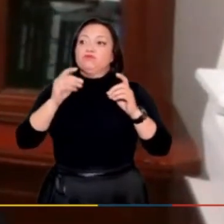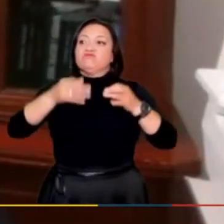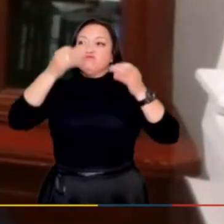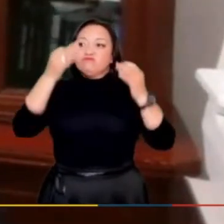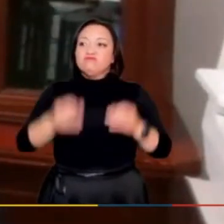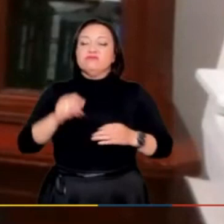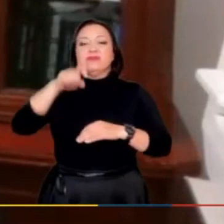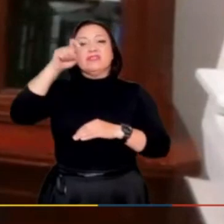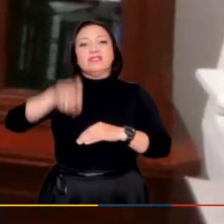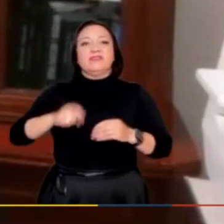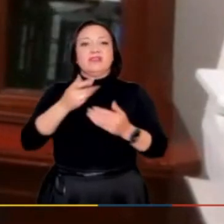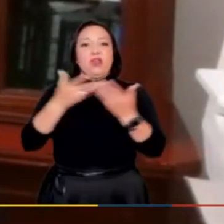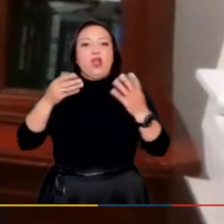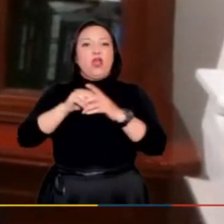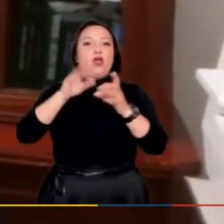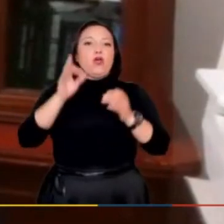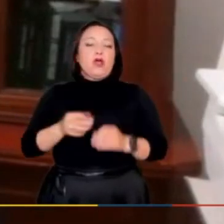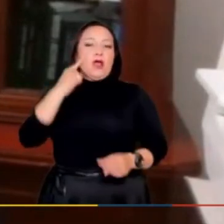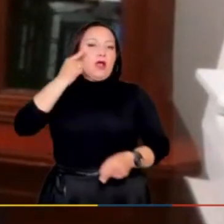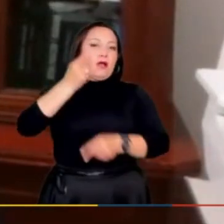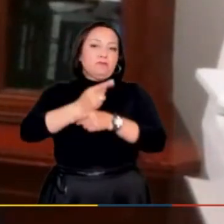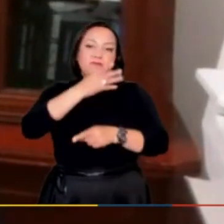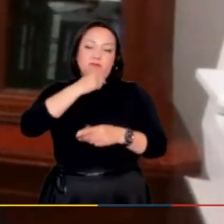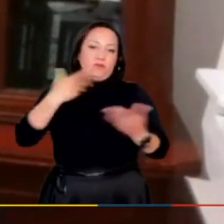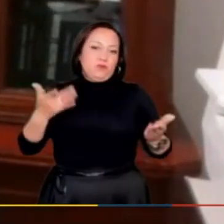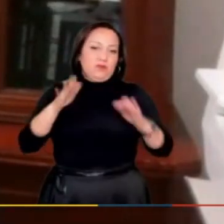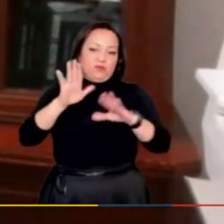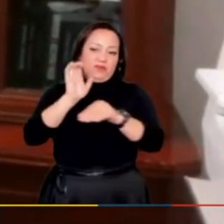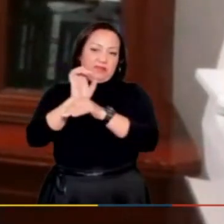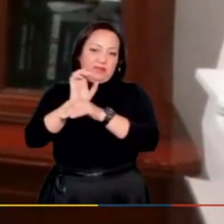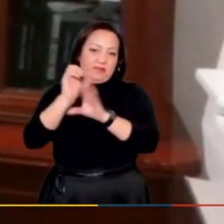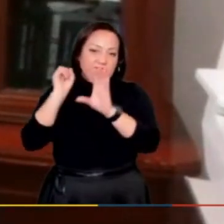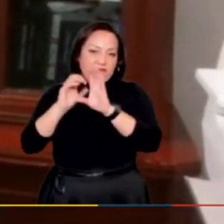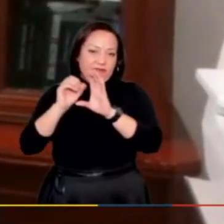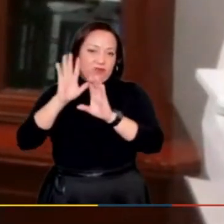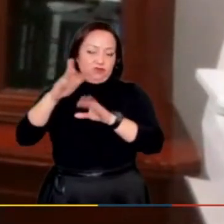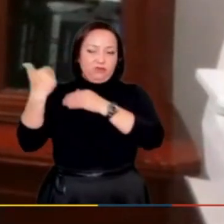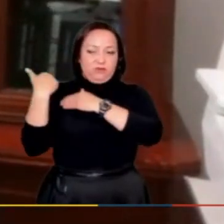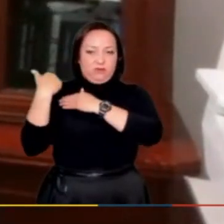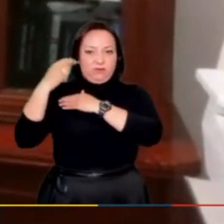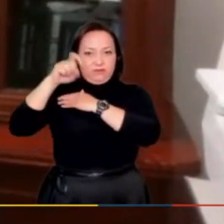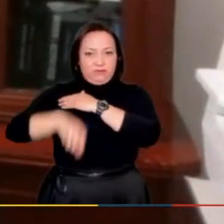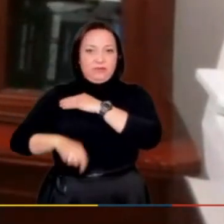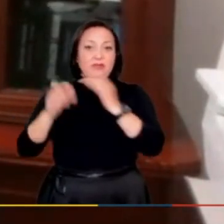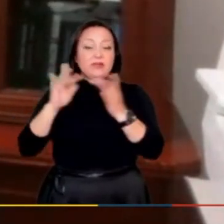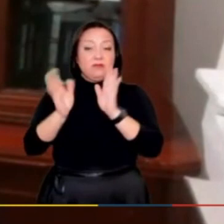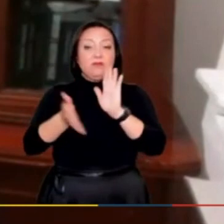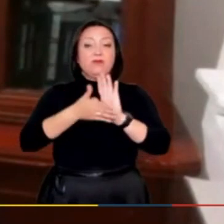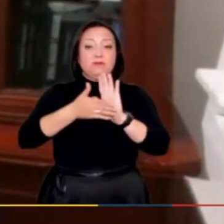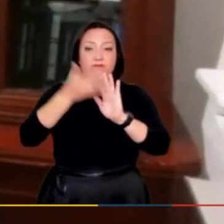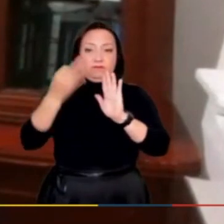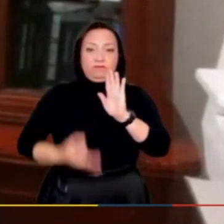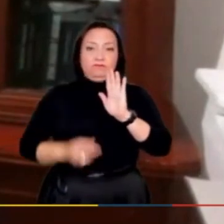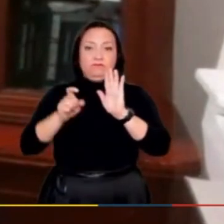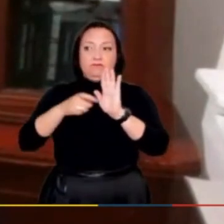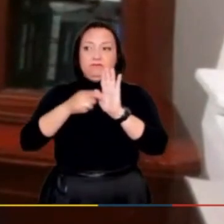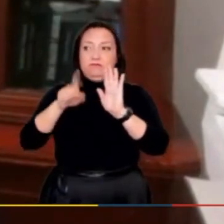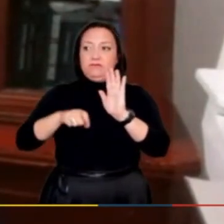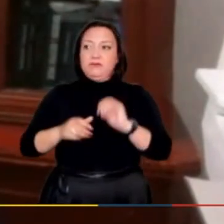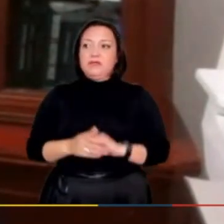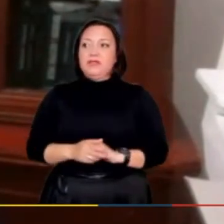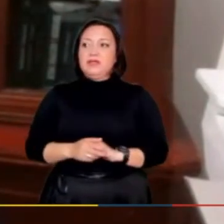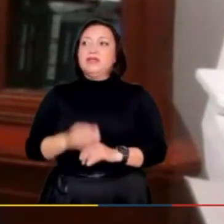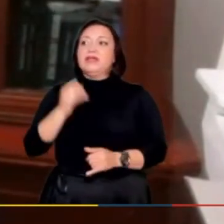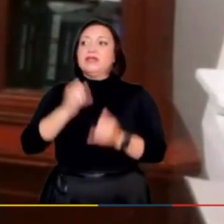sus deberes o las exigencias de la entidad financiera, que estaban debidamente sustentadas. Y la